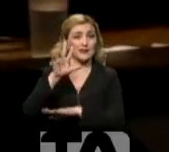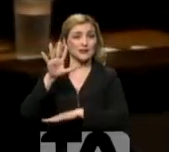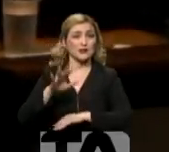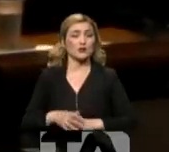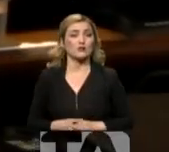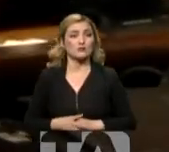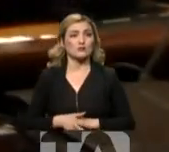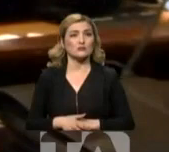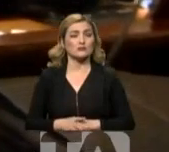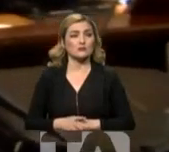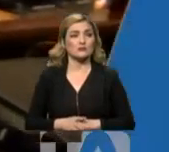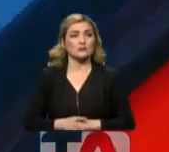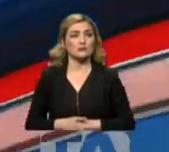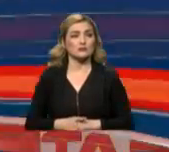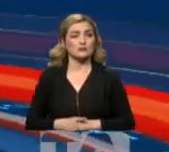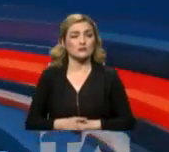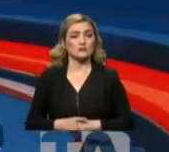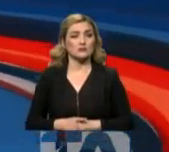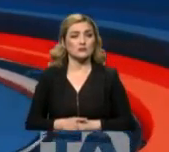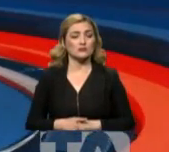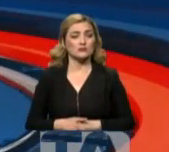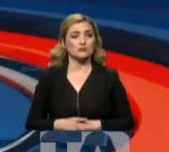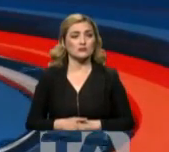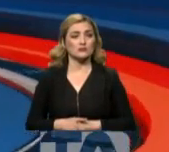Andrea Samaniego, 24 horas.